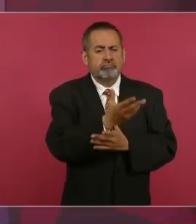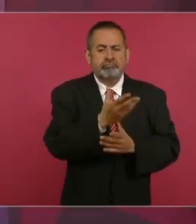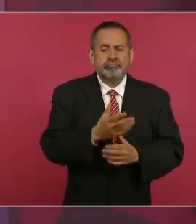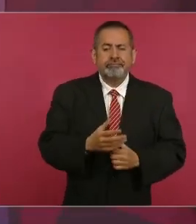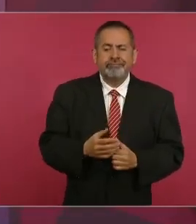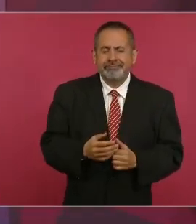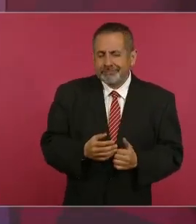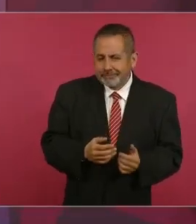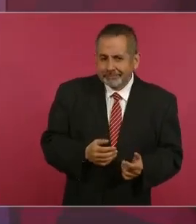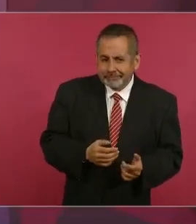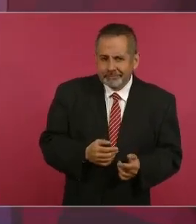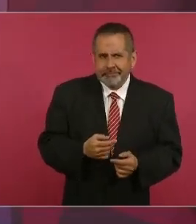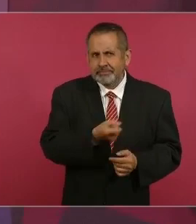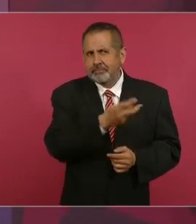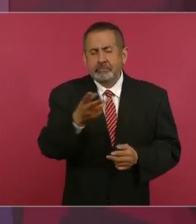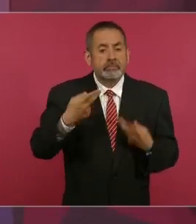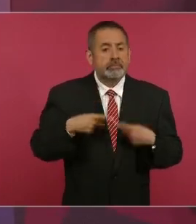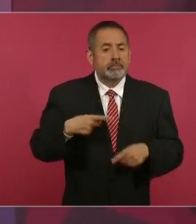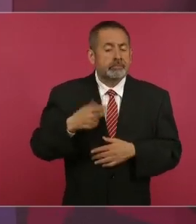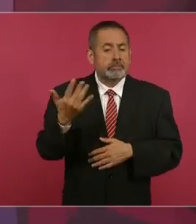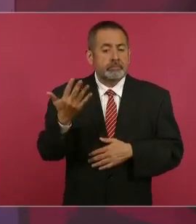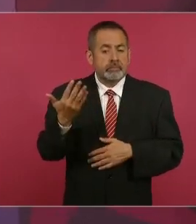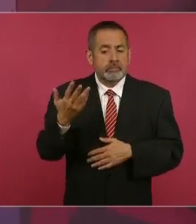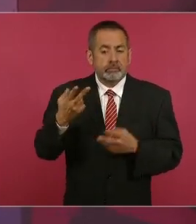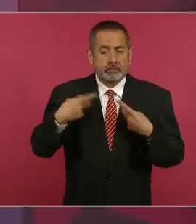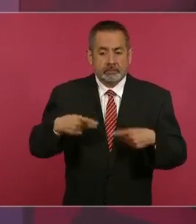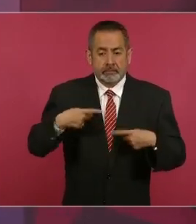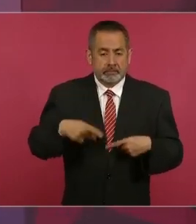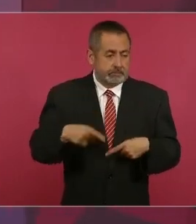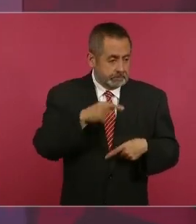a 50.